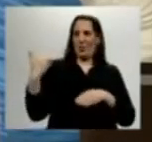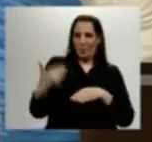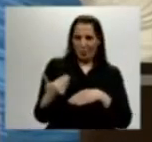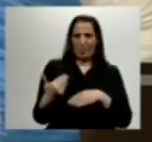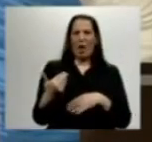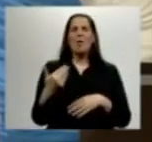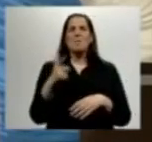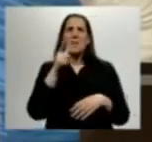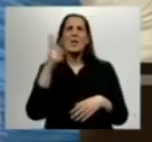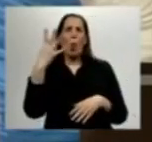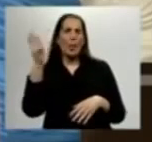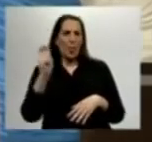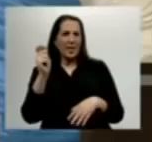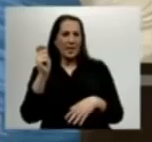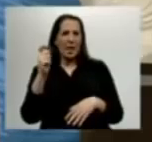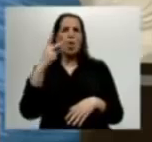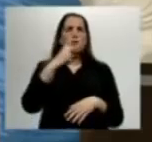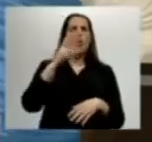2 años y 4 meses, si no me equivoco,